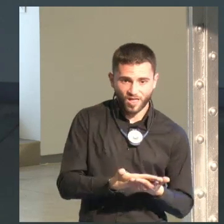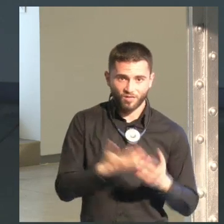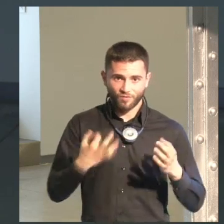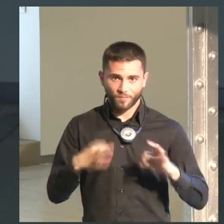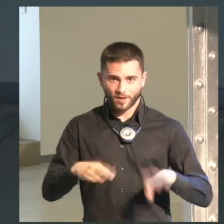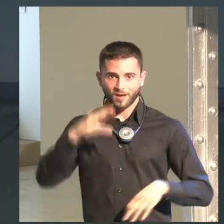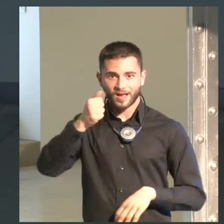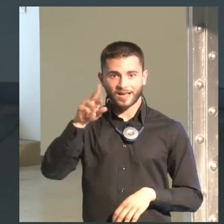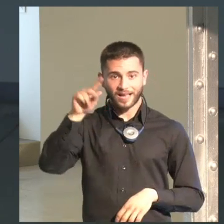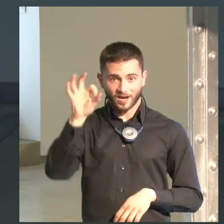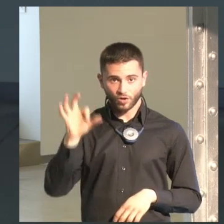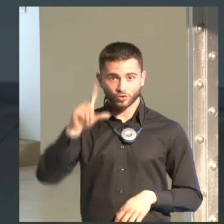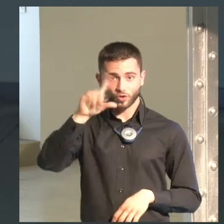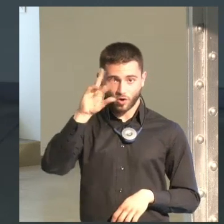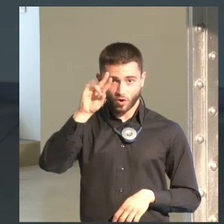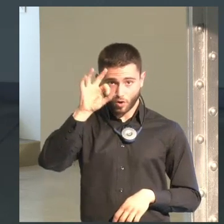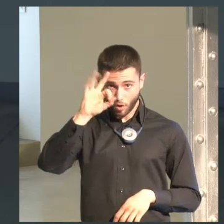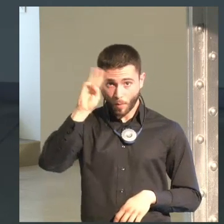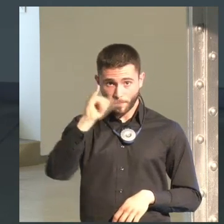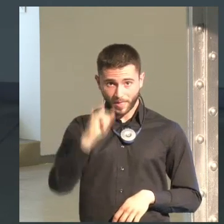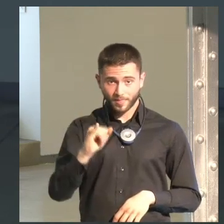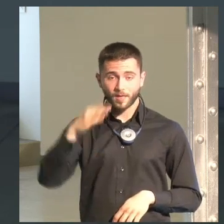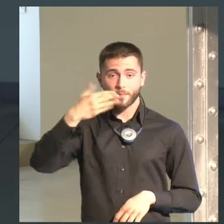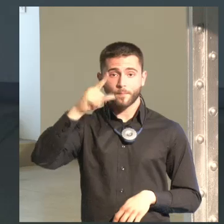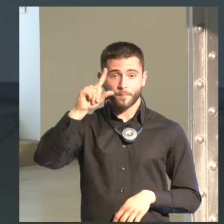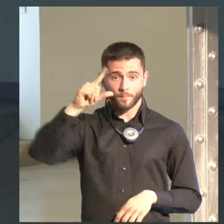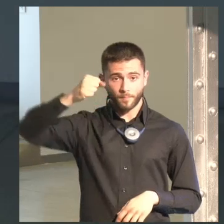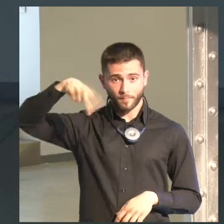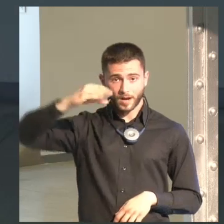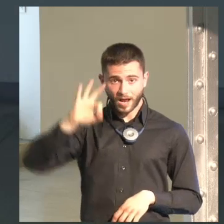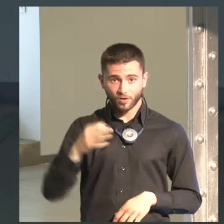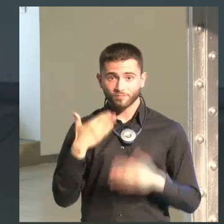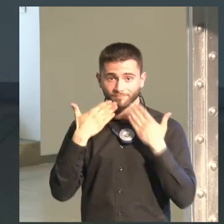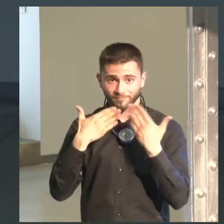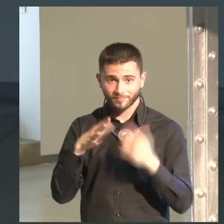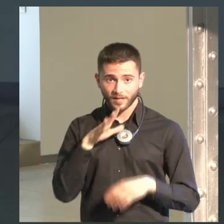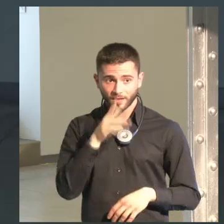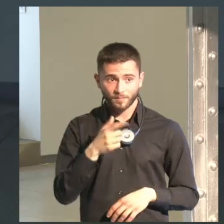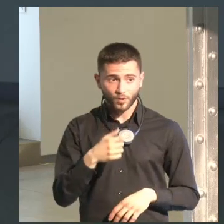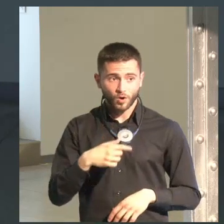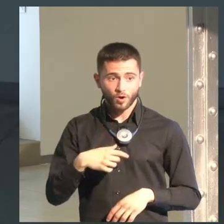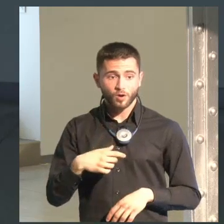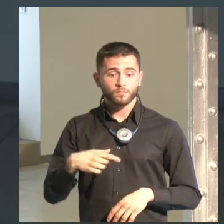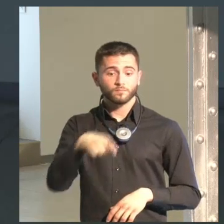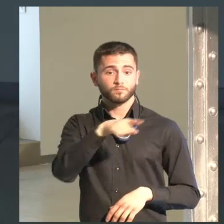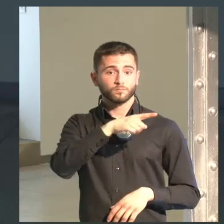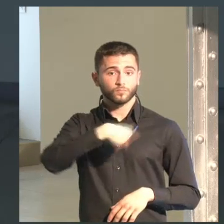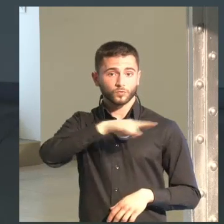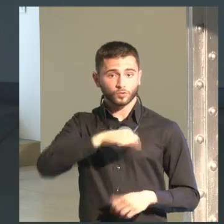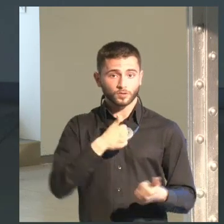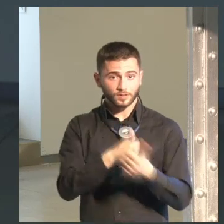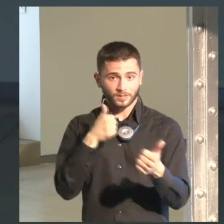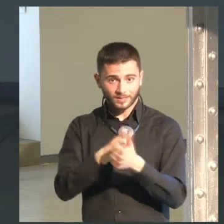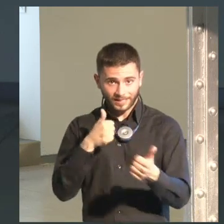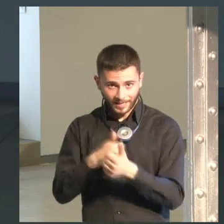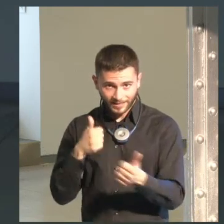Agradezco a Carlos López Blanco, en fin, que haya reconocido que estamos los secretarios de Estado en plena posesión de nuestras facultades físicas y